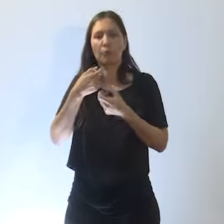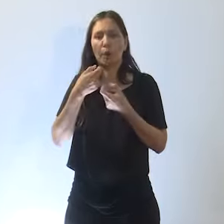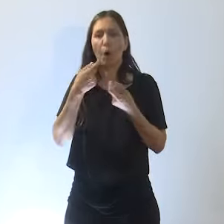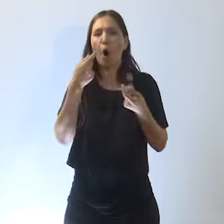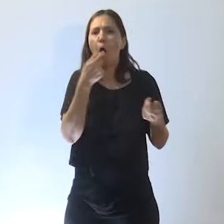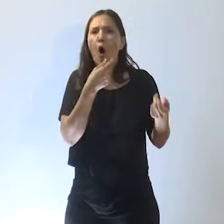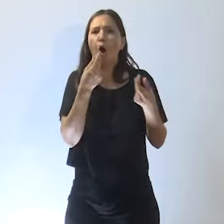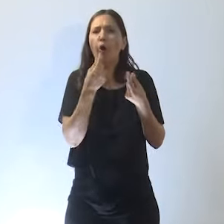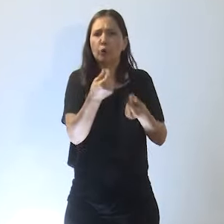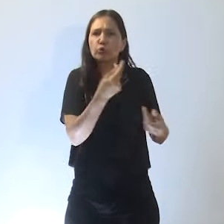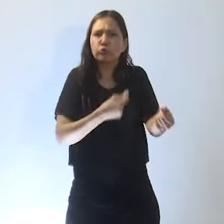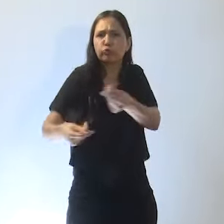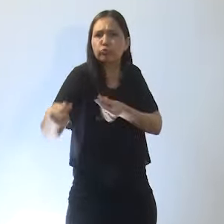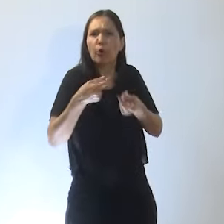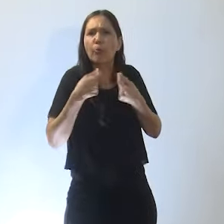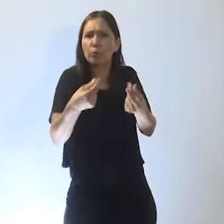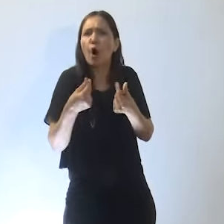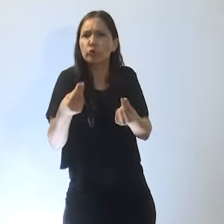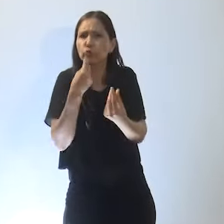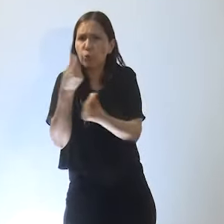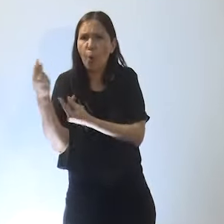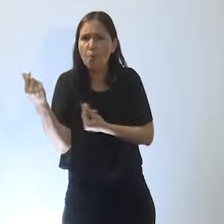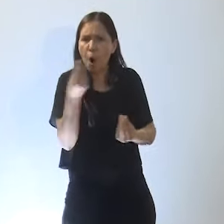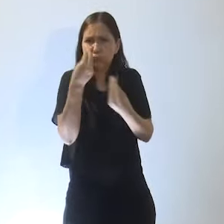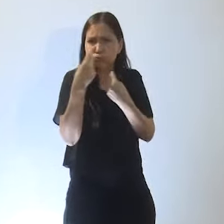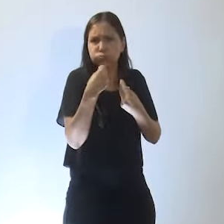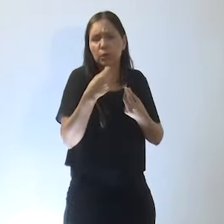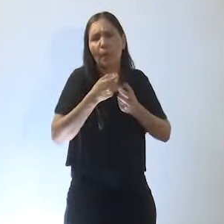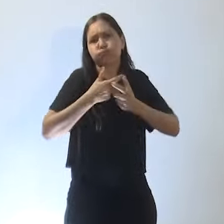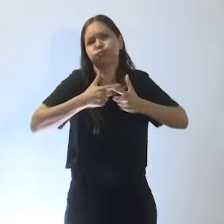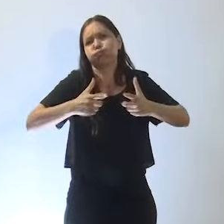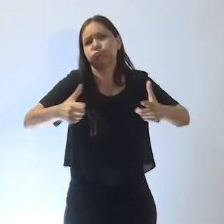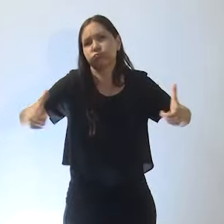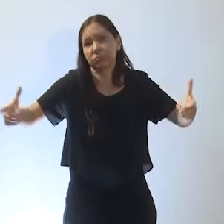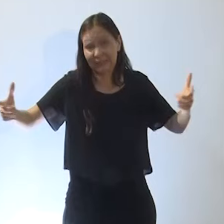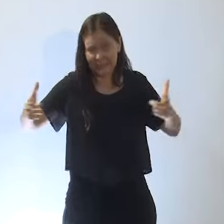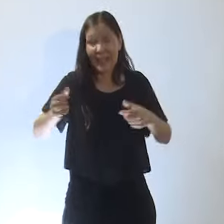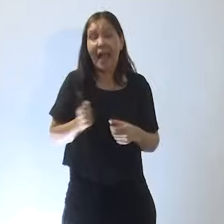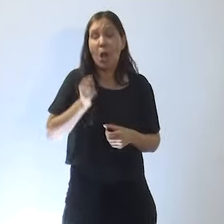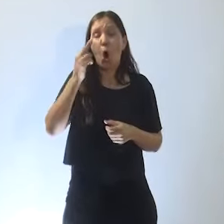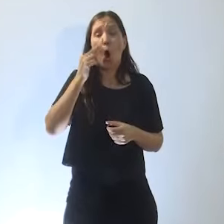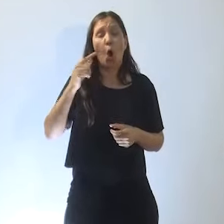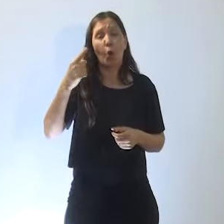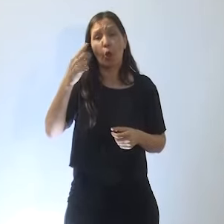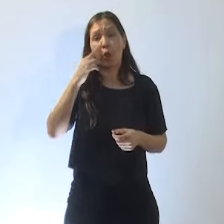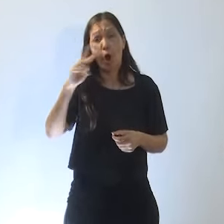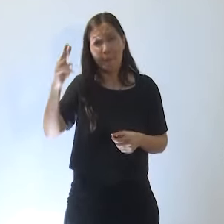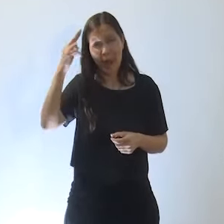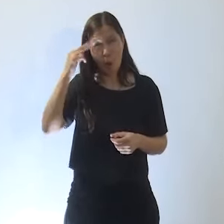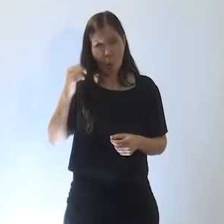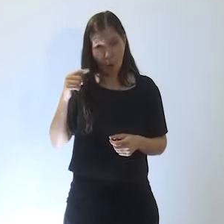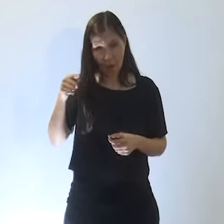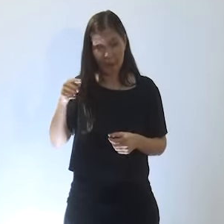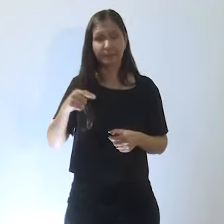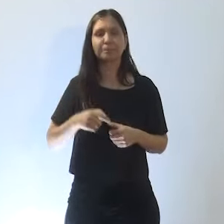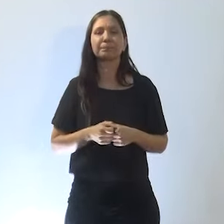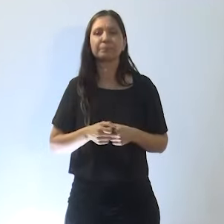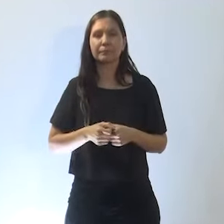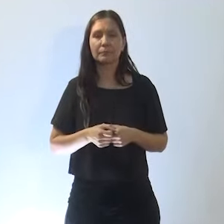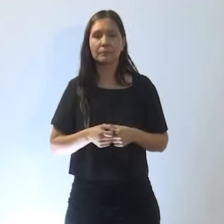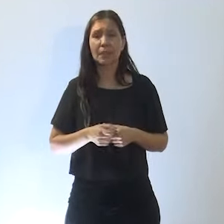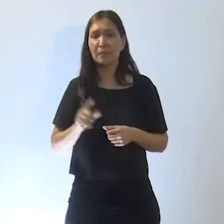construir una hegemonía en base de consumo sobre todo hasta 2009 después buscó diversas formas sin mucho éxito pero nunca apostó